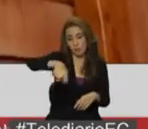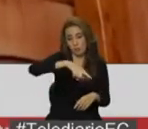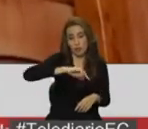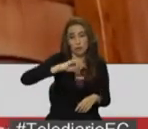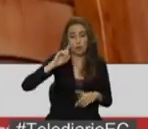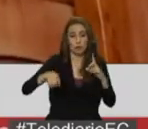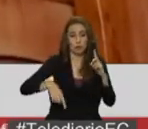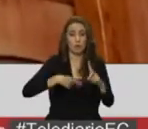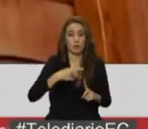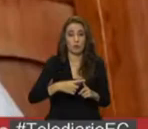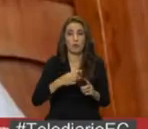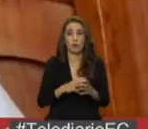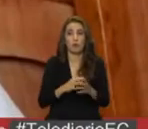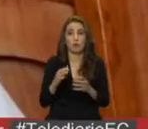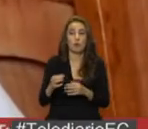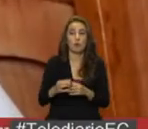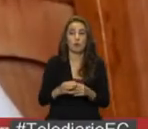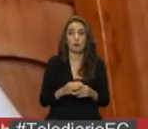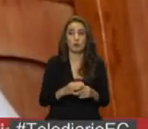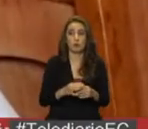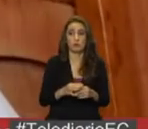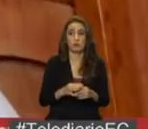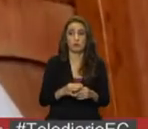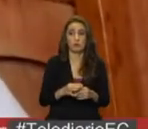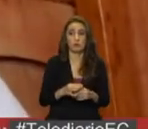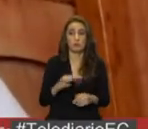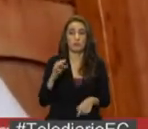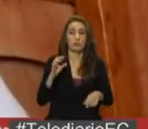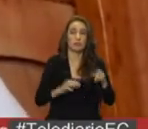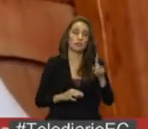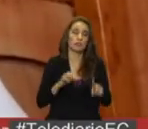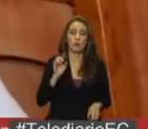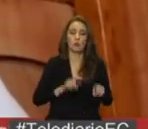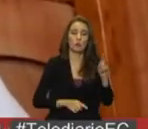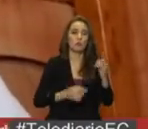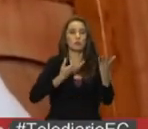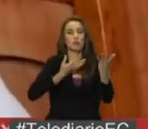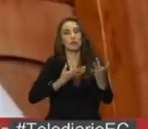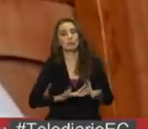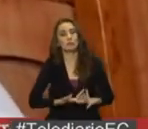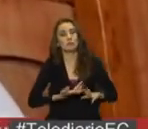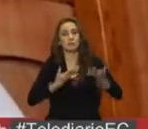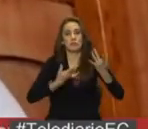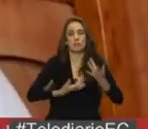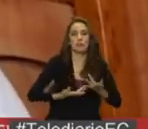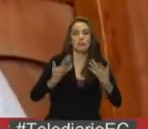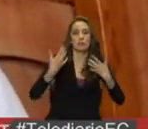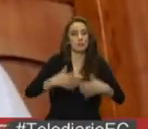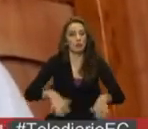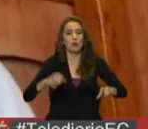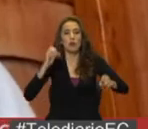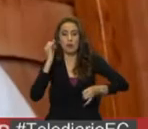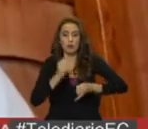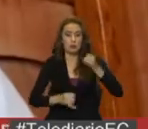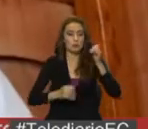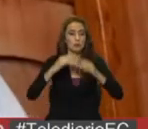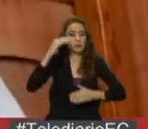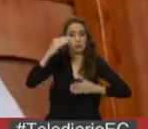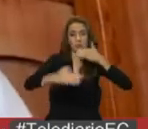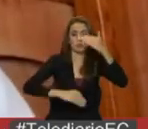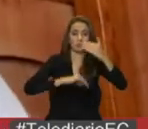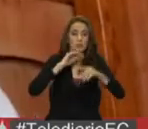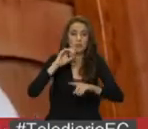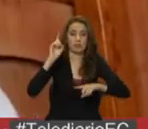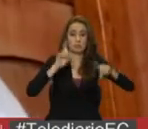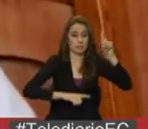de antes de ayer, con mucha esperanza en que se va a llegar hasta las últimas consecuencias, como dicen